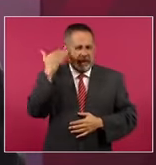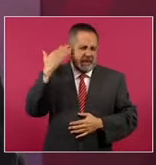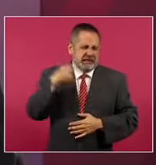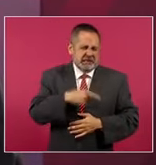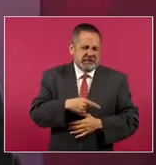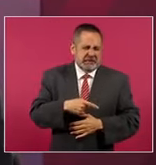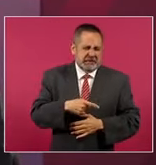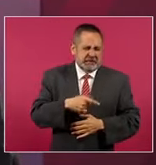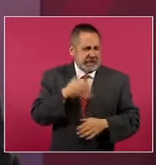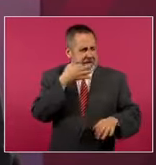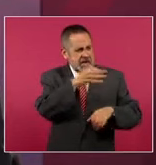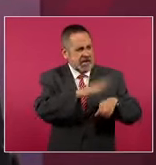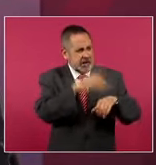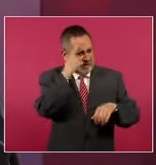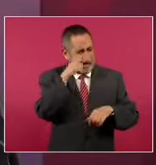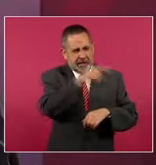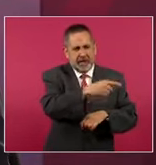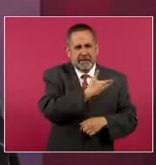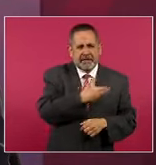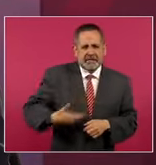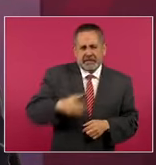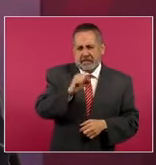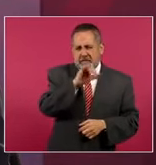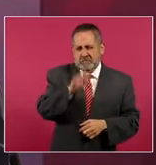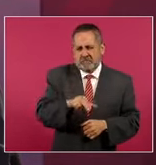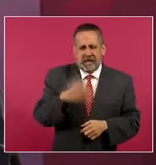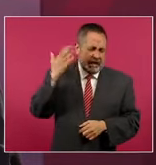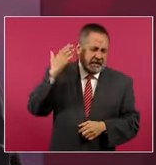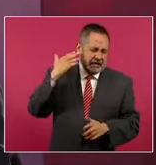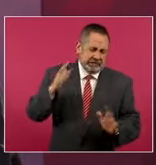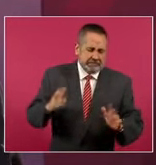para el presidente de la Corte.